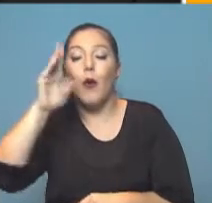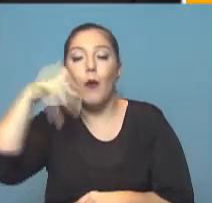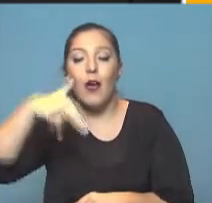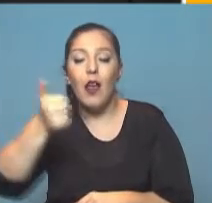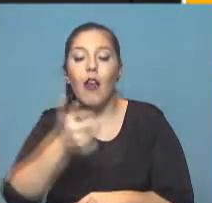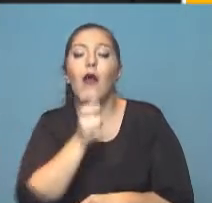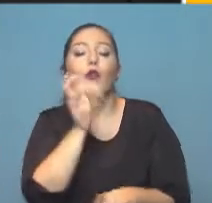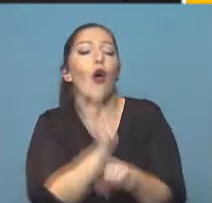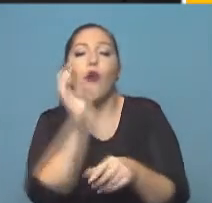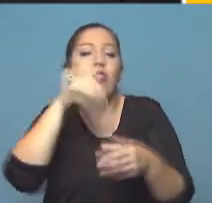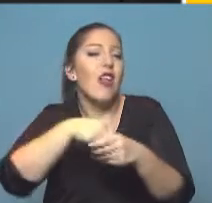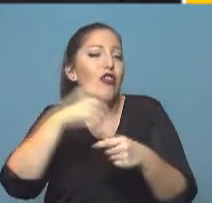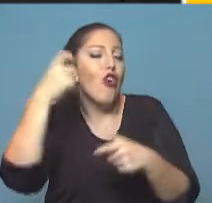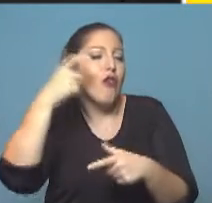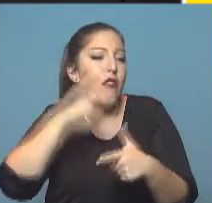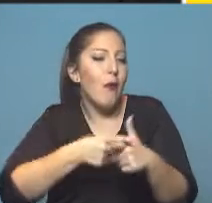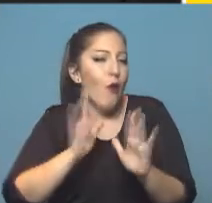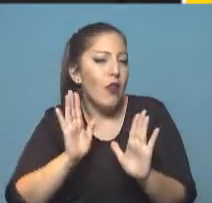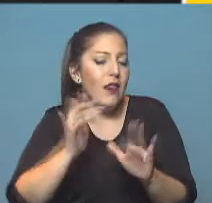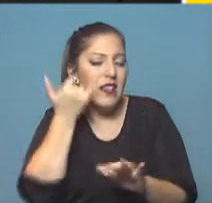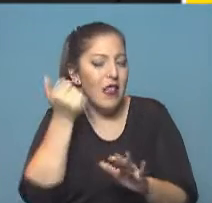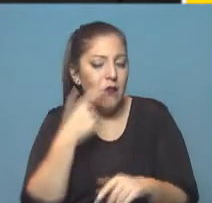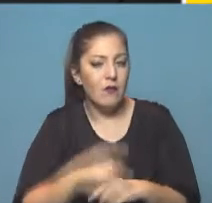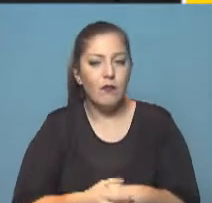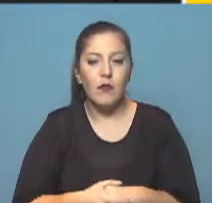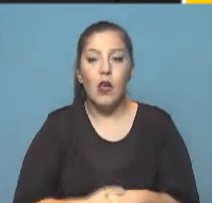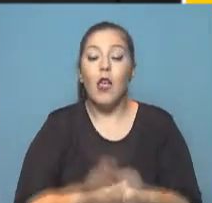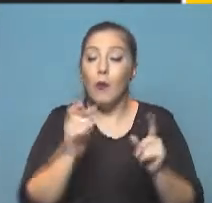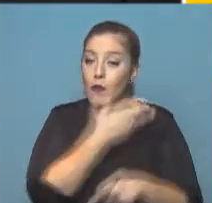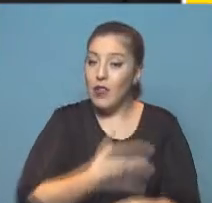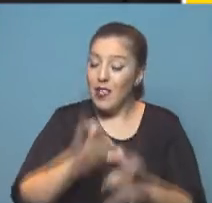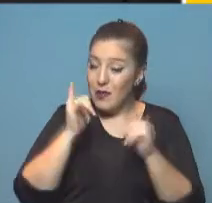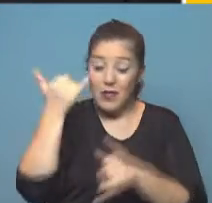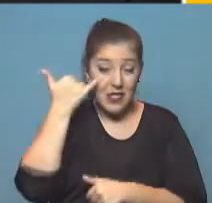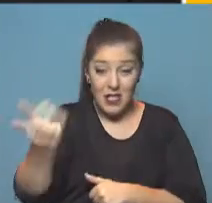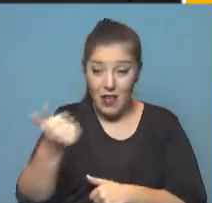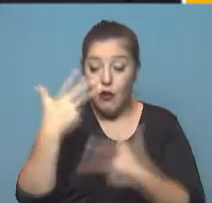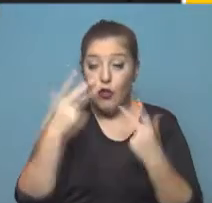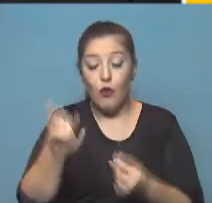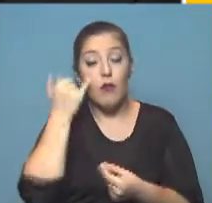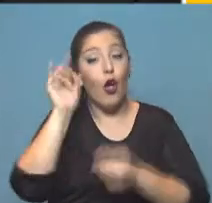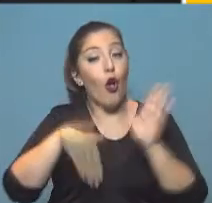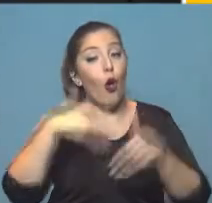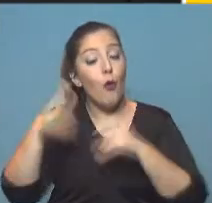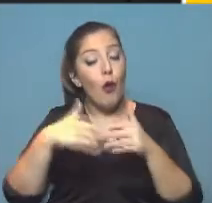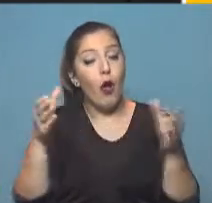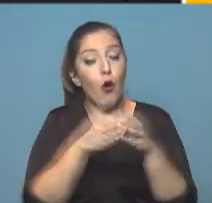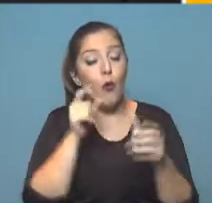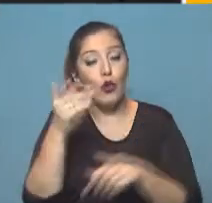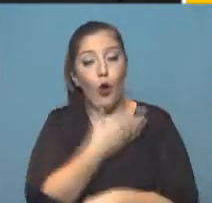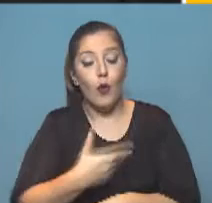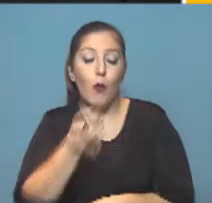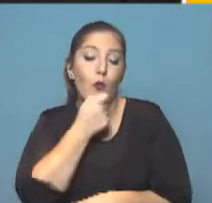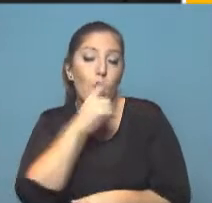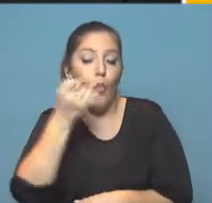dentro del sistema. Esto es también una novedad. El mismo presidente que acepta inmediatamente el no y convoca a la oposición, en este caso